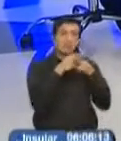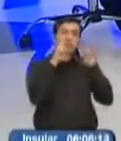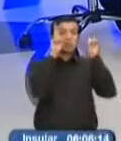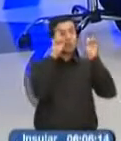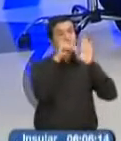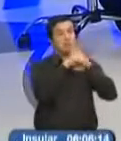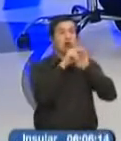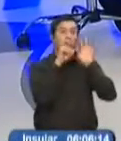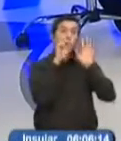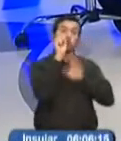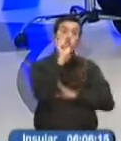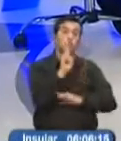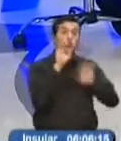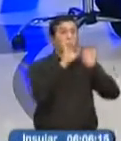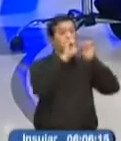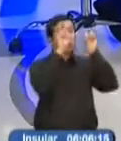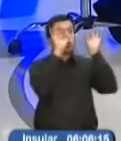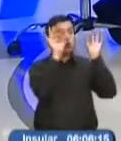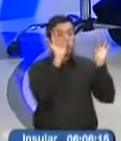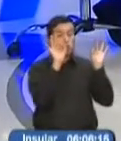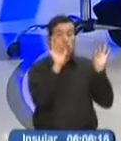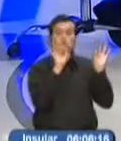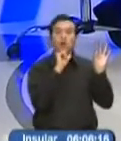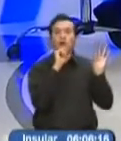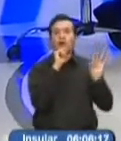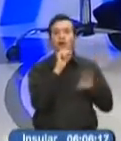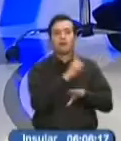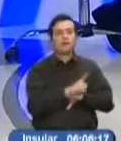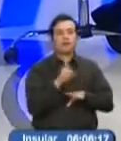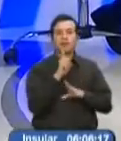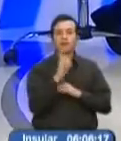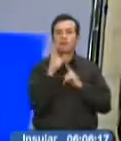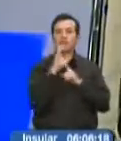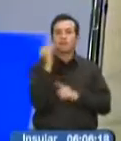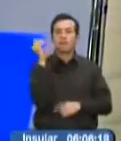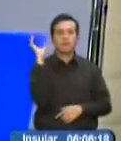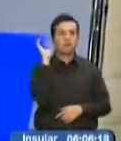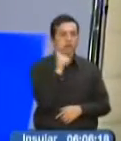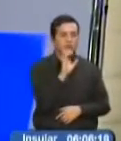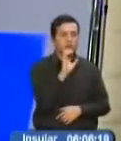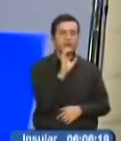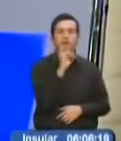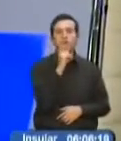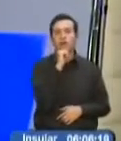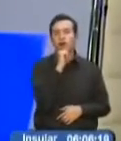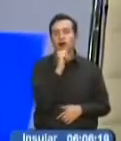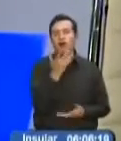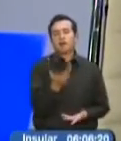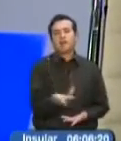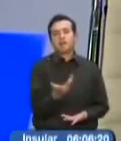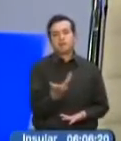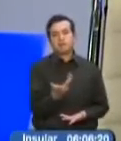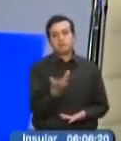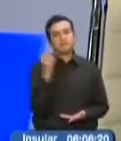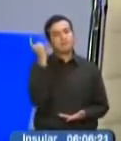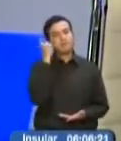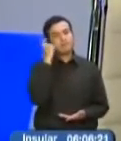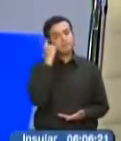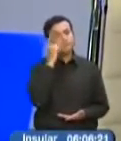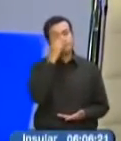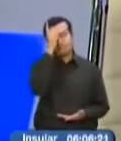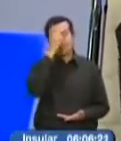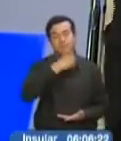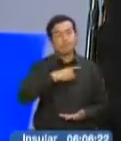el directorio no se ha formado y no se puede formar porque todavía no hay los aportes del capital, del Kuchki para hacerlo efectivo. Ahí falta entonces